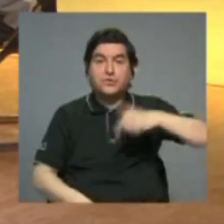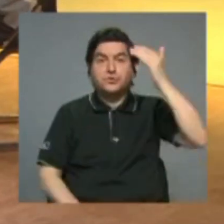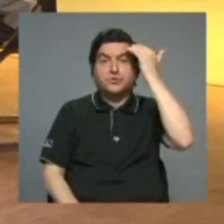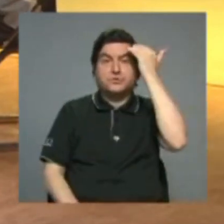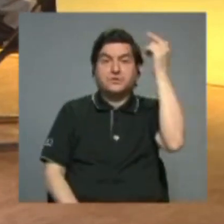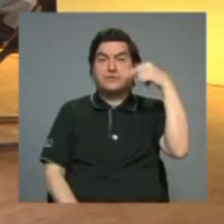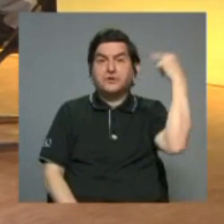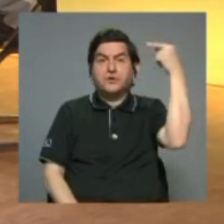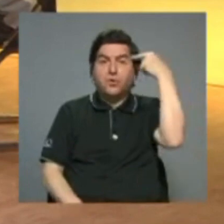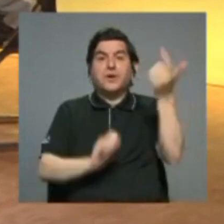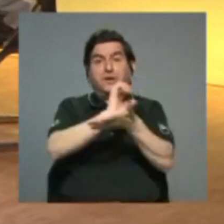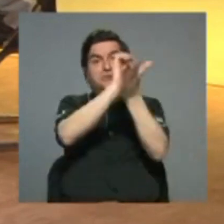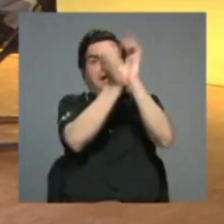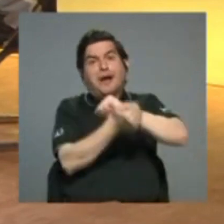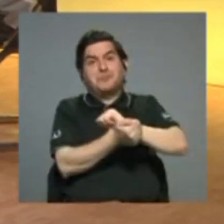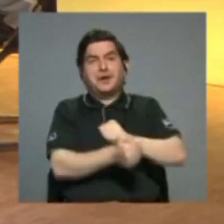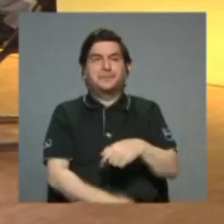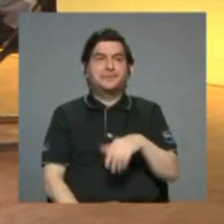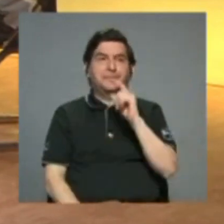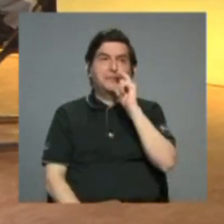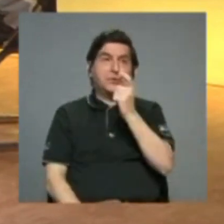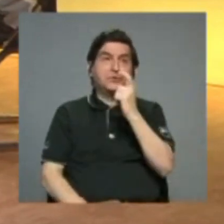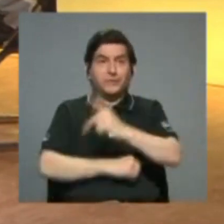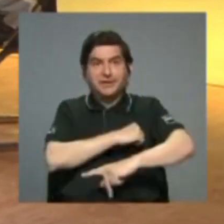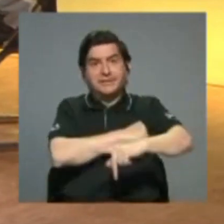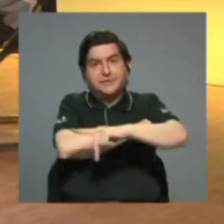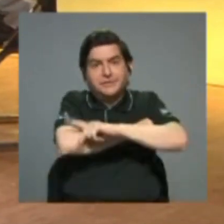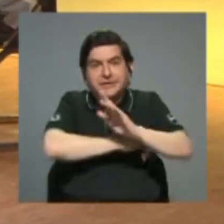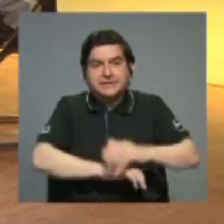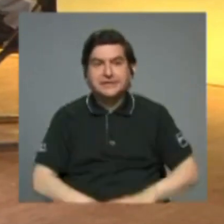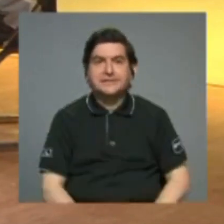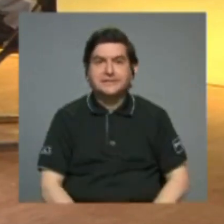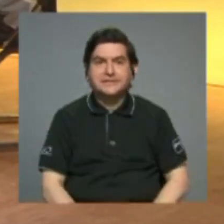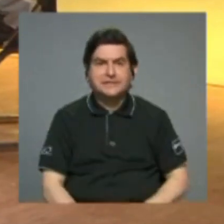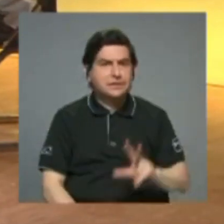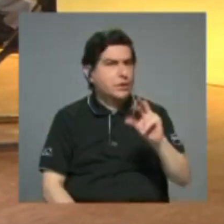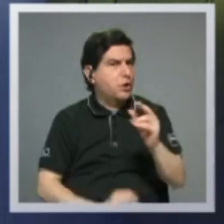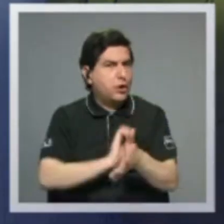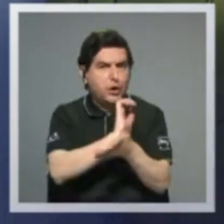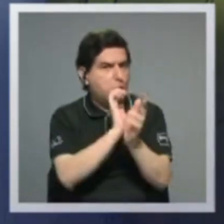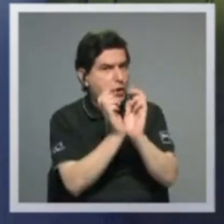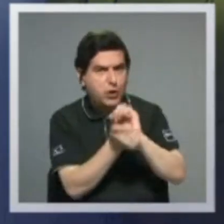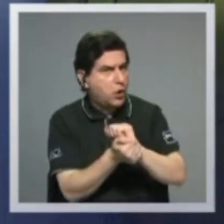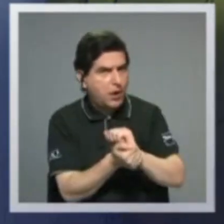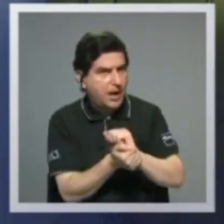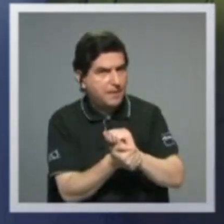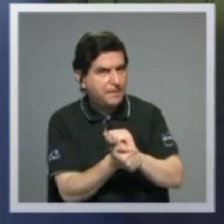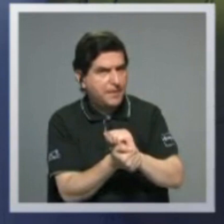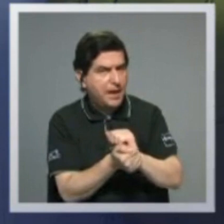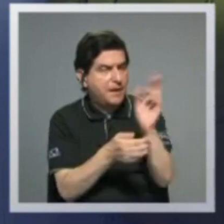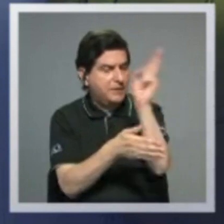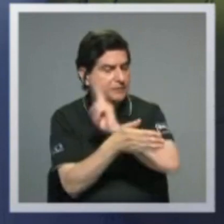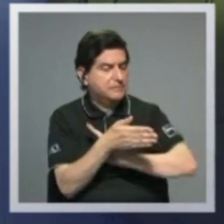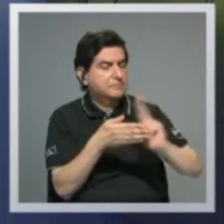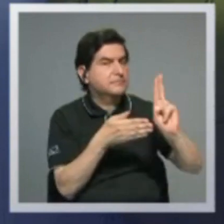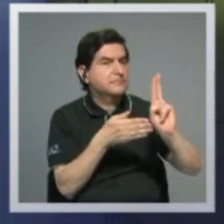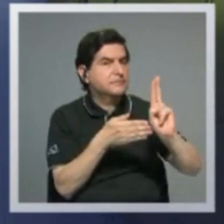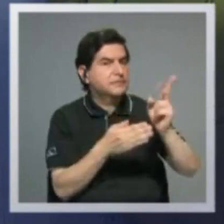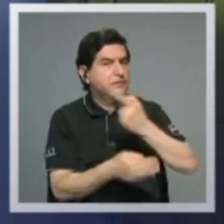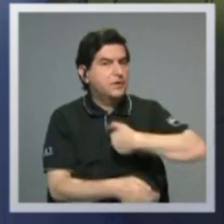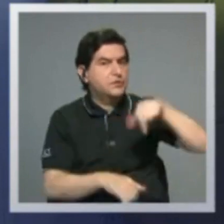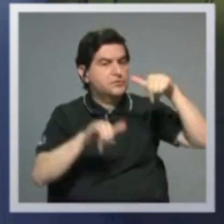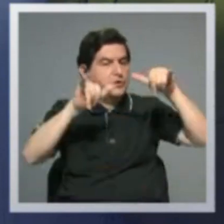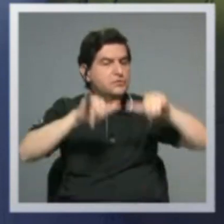gobiernos cambian, afortunadamente, en nuestros países. Lo que no cambia es la academia. Nosotros permanecemos